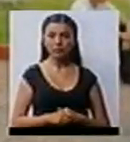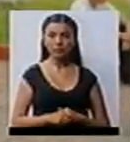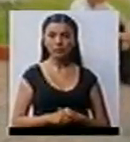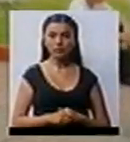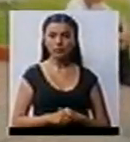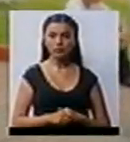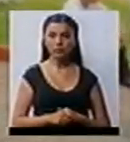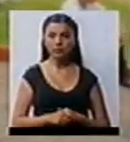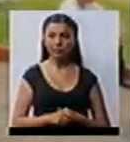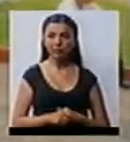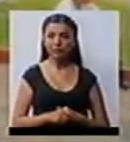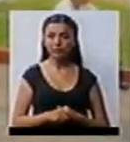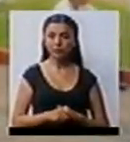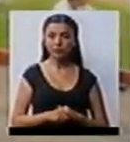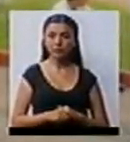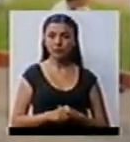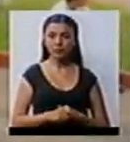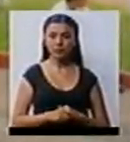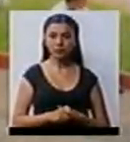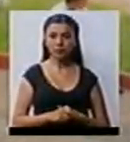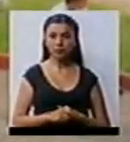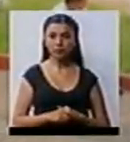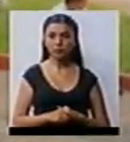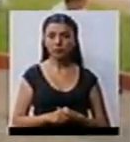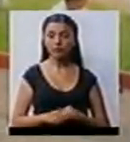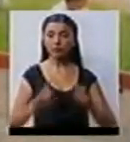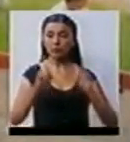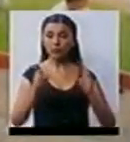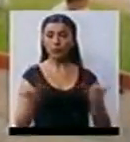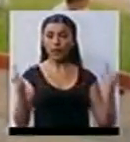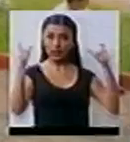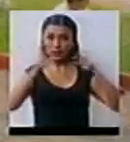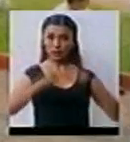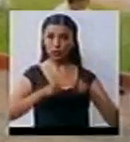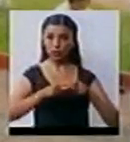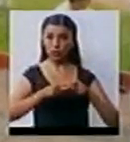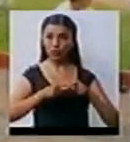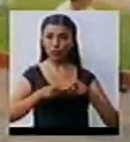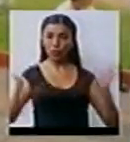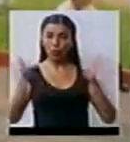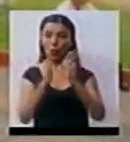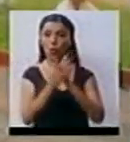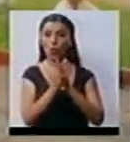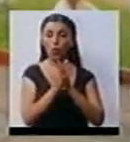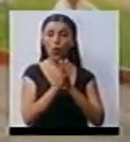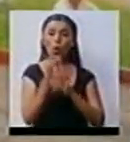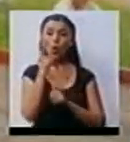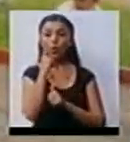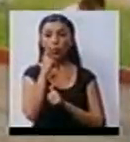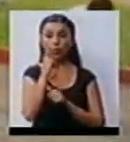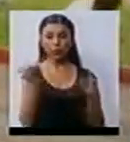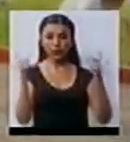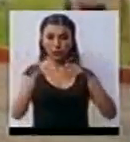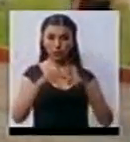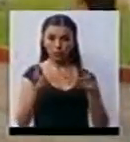Dándole tranquilidad, ¿no?, a toda la familia municipal. Hemos tenido varias reuniones con la gente del gobierno municipal. Ayer nos